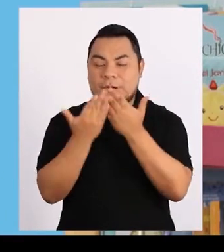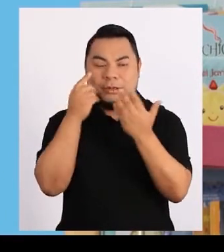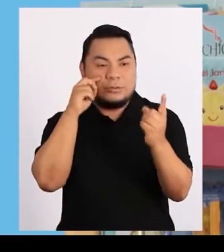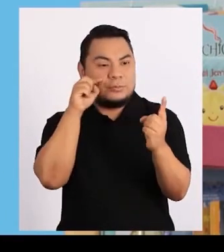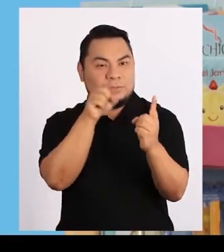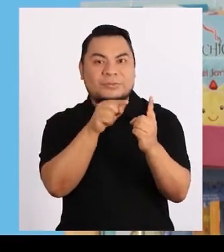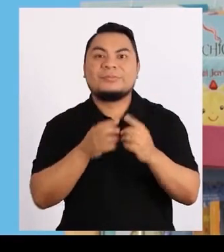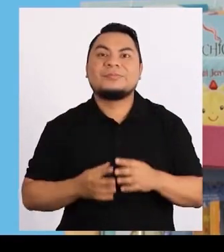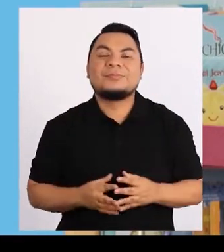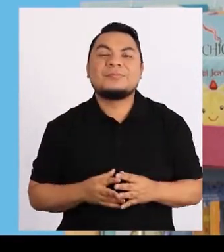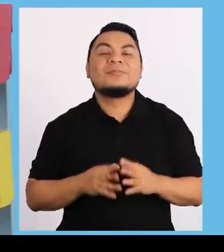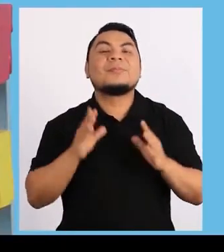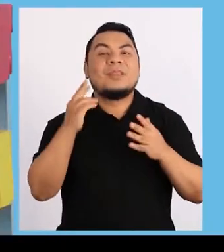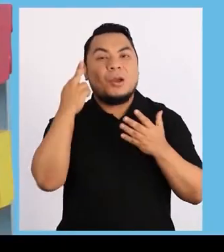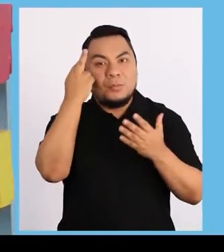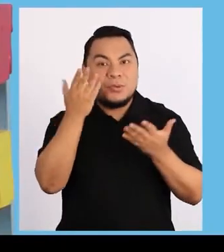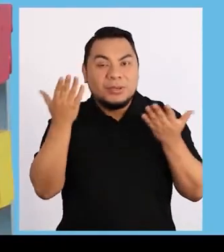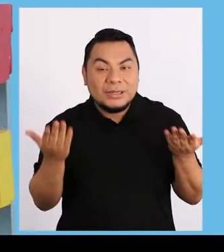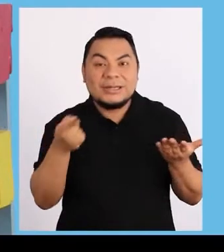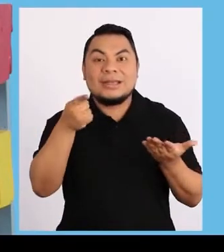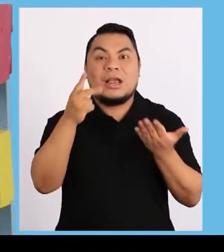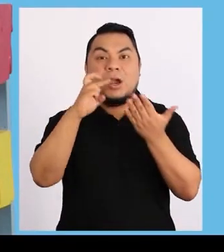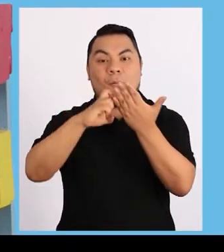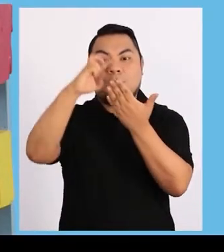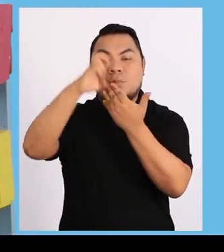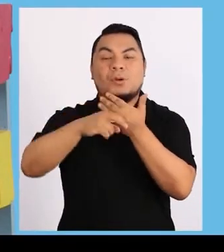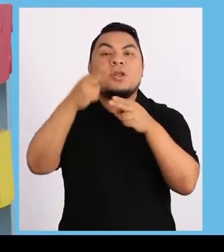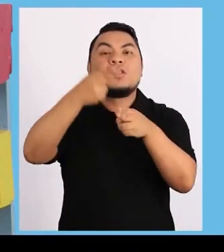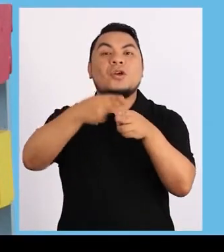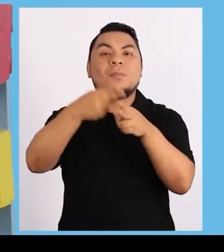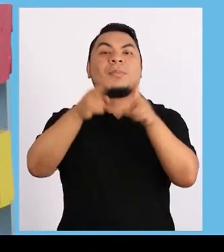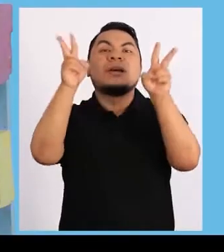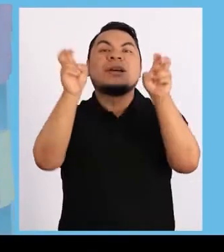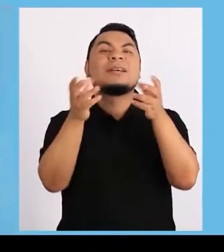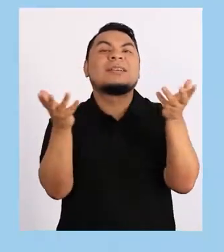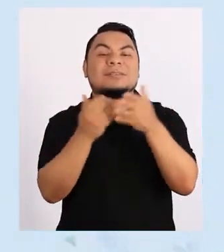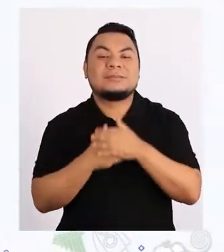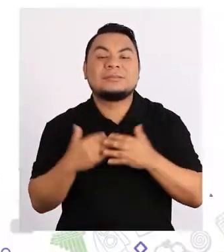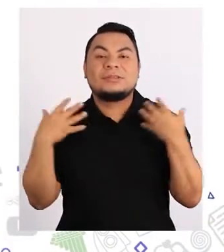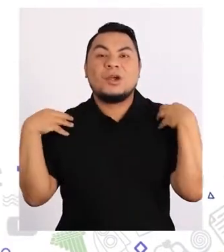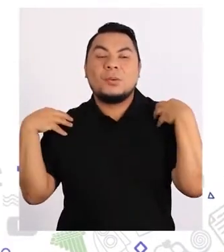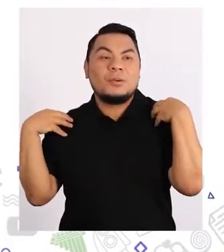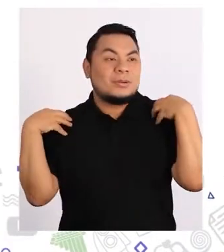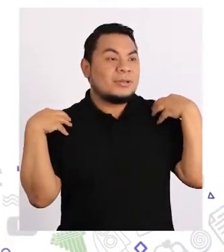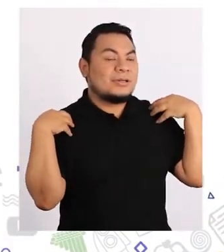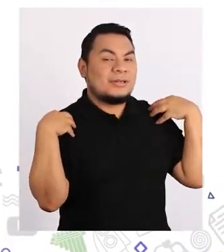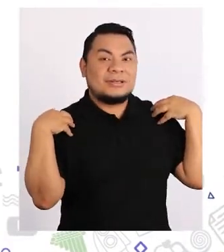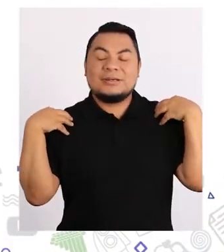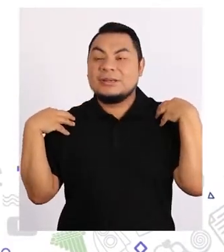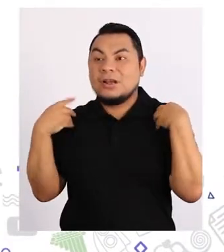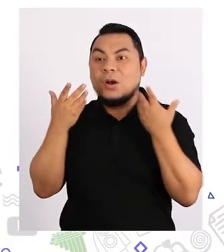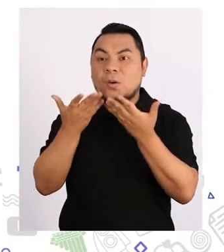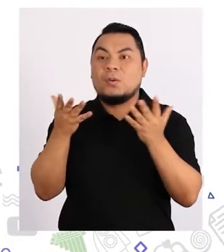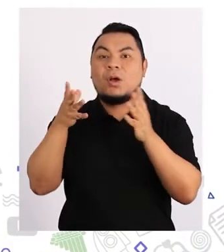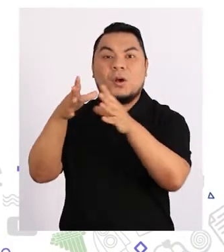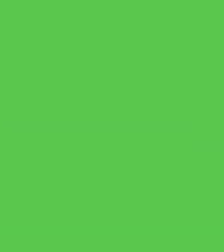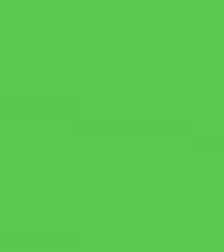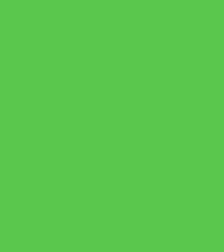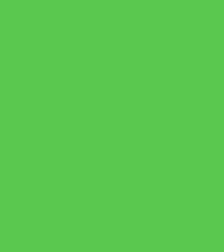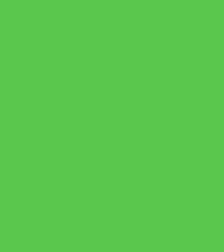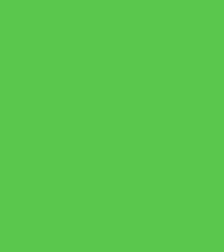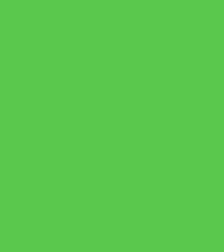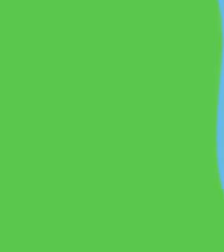ojo-mano. Por eso, el programa se llama Giro para alcanzar